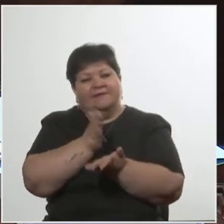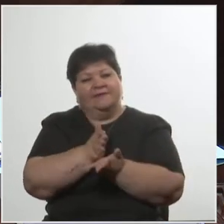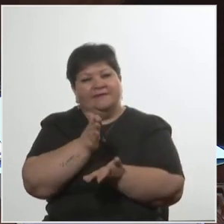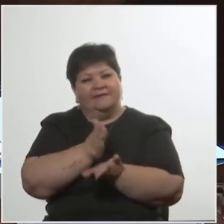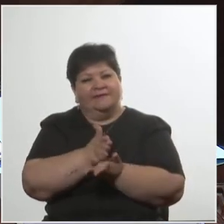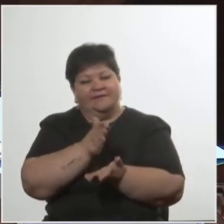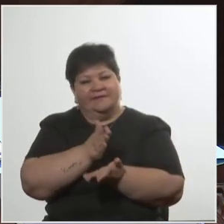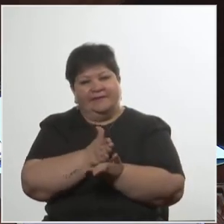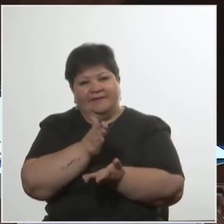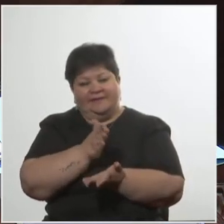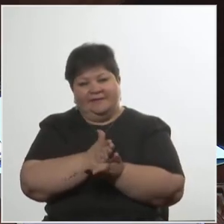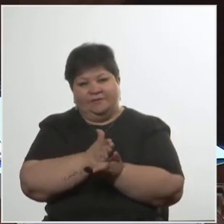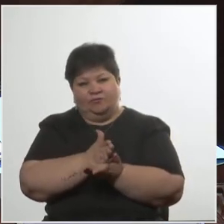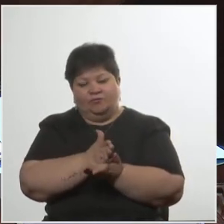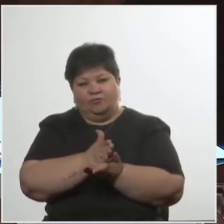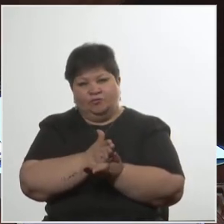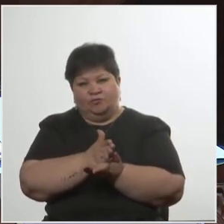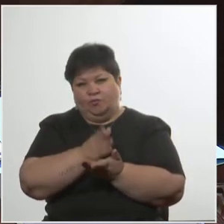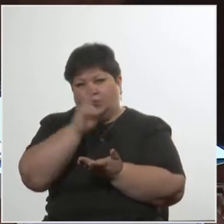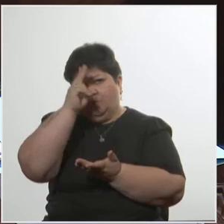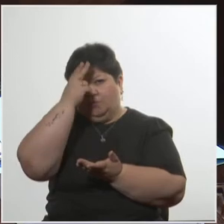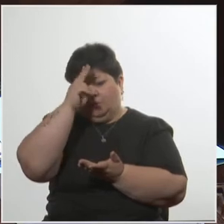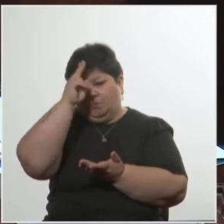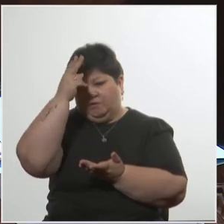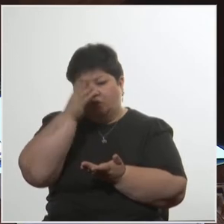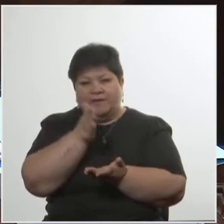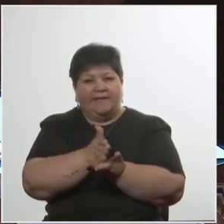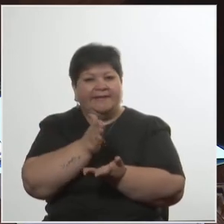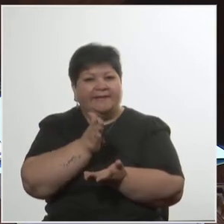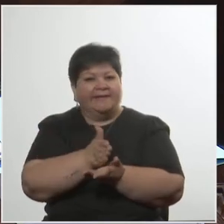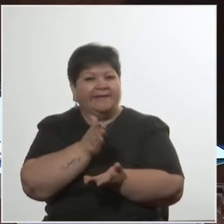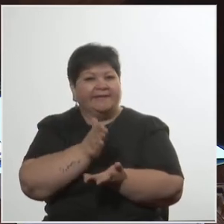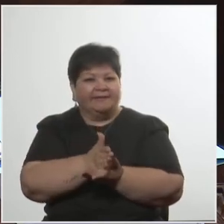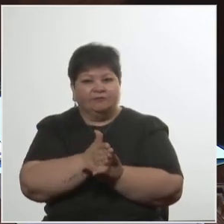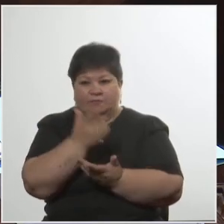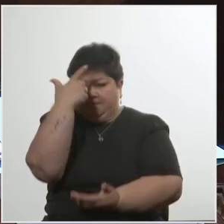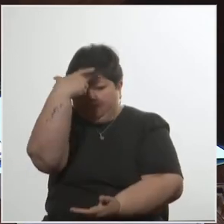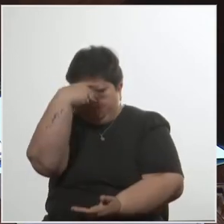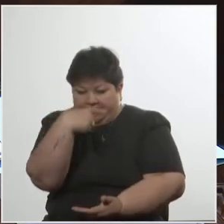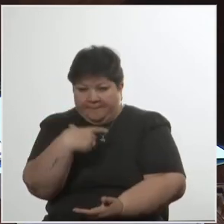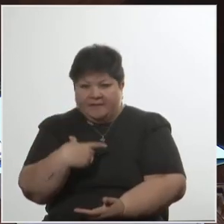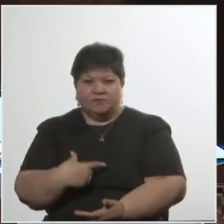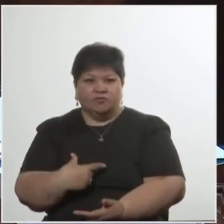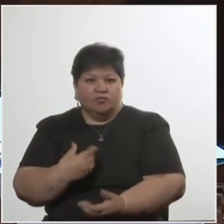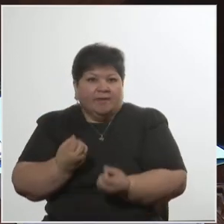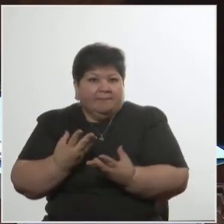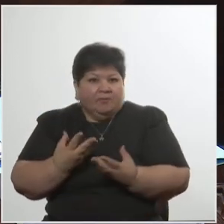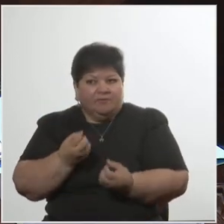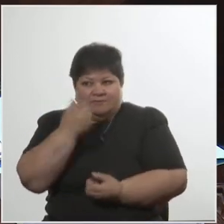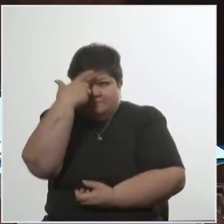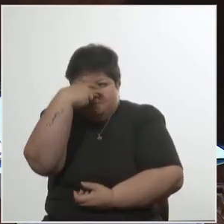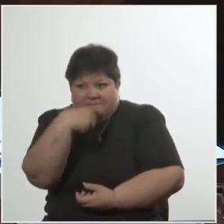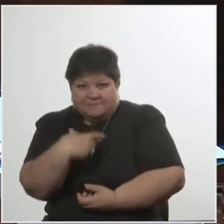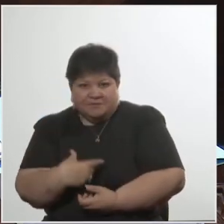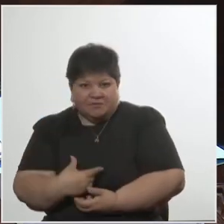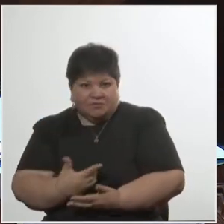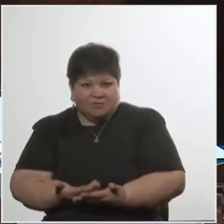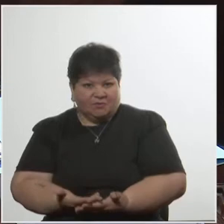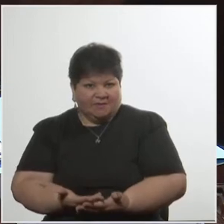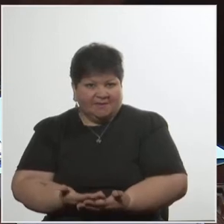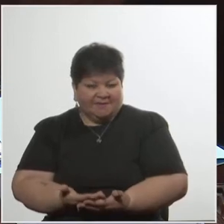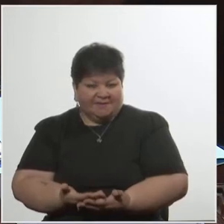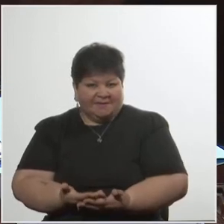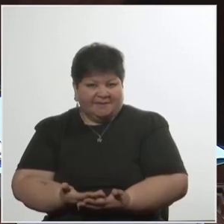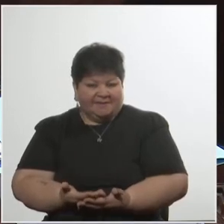es el Dios naturalismo o sea nosotros tenemos el derecho por ser personas En consecuencia no